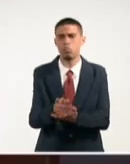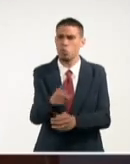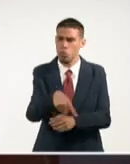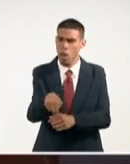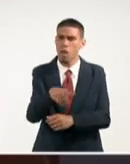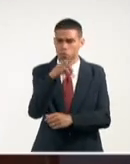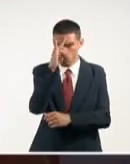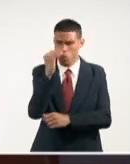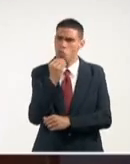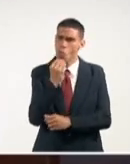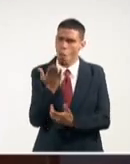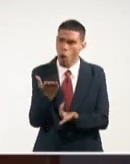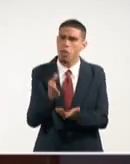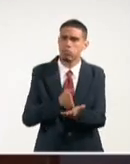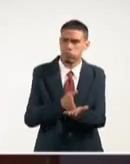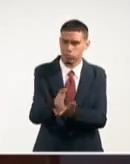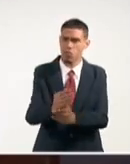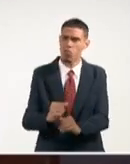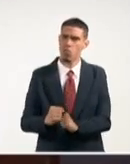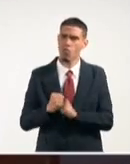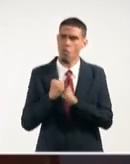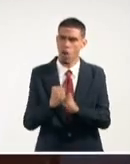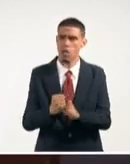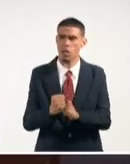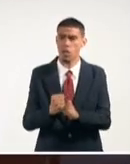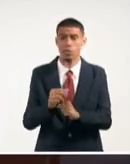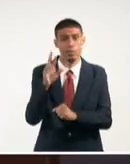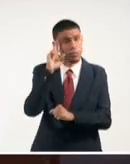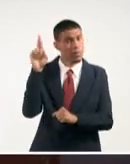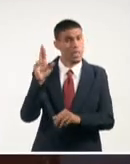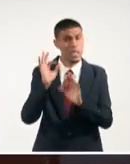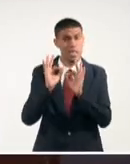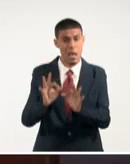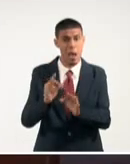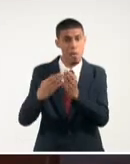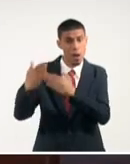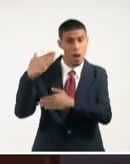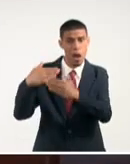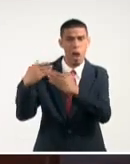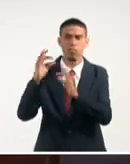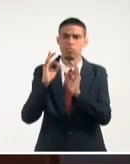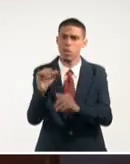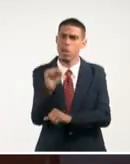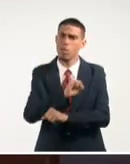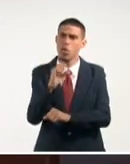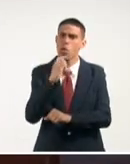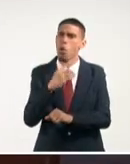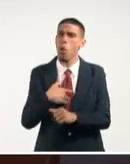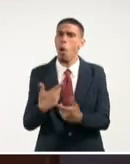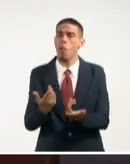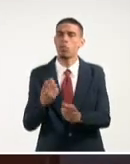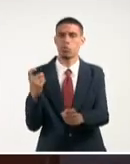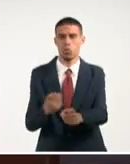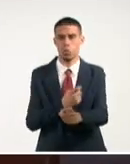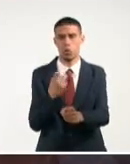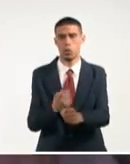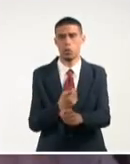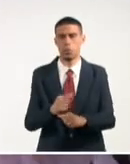dificultades como lo hemos hecho siempre, combatiendo.